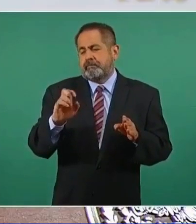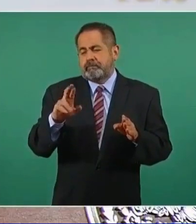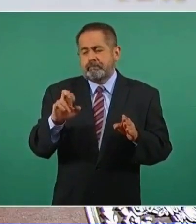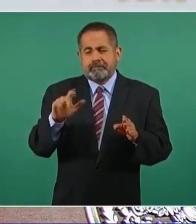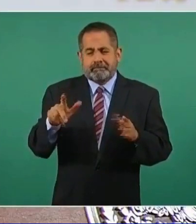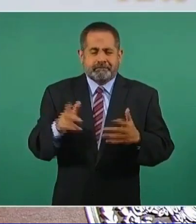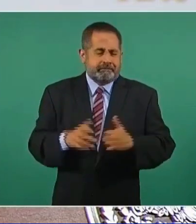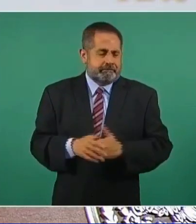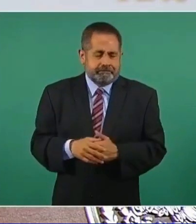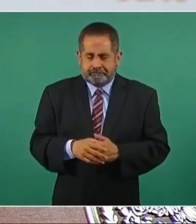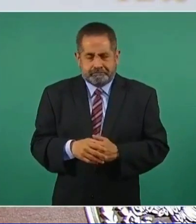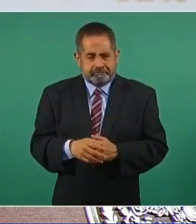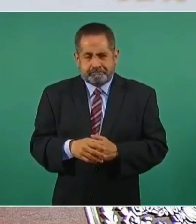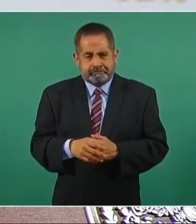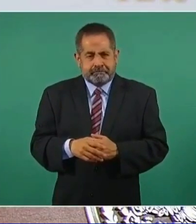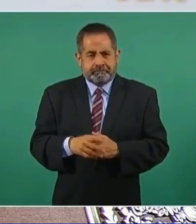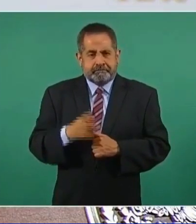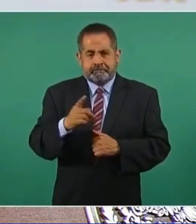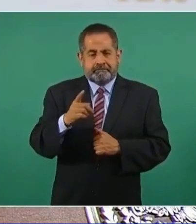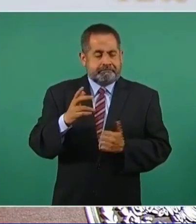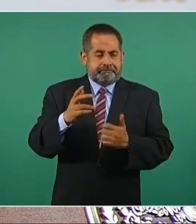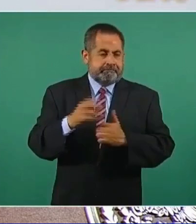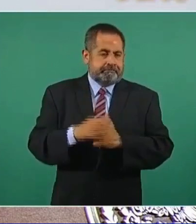Para recordar, y esto